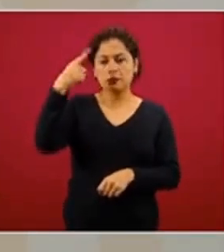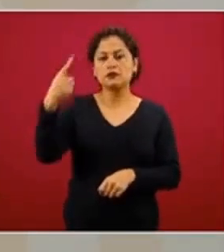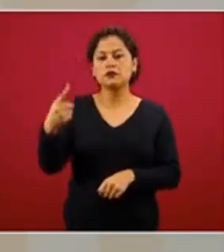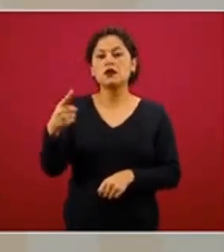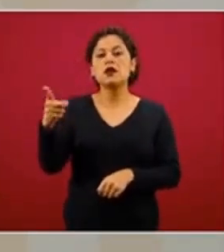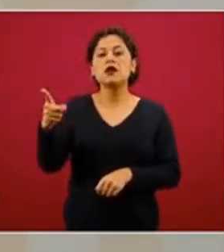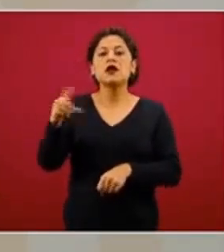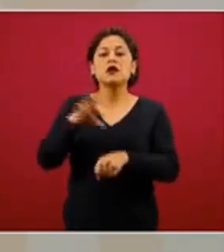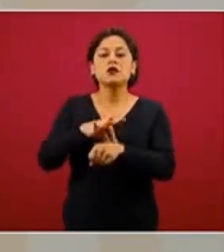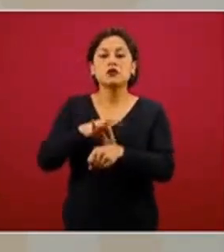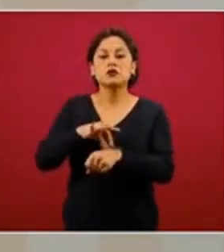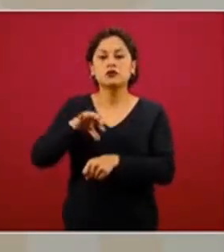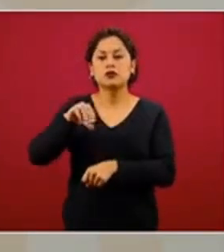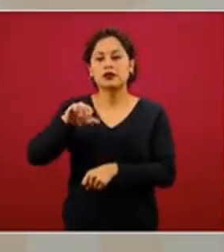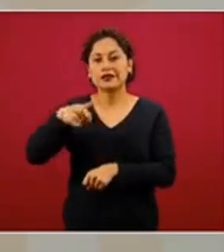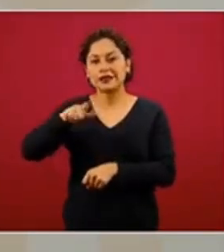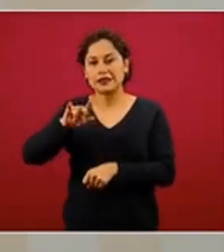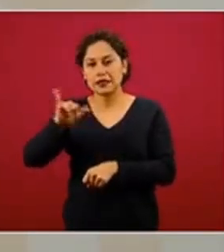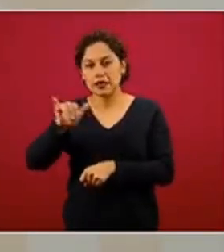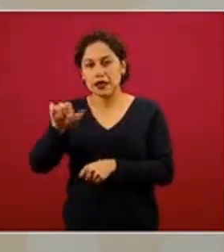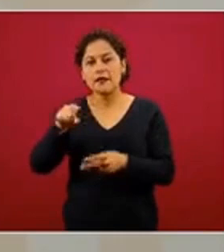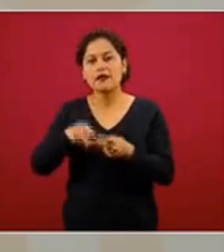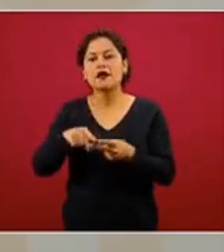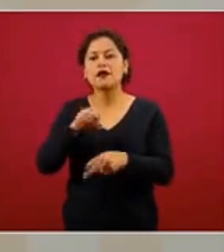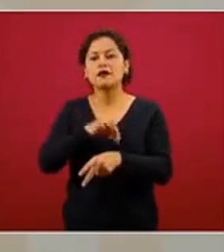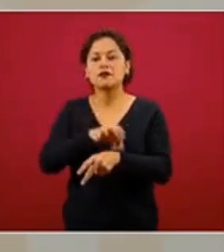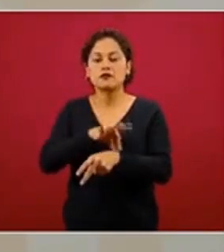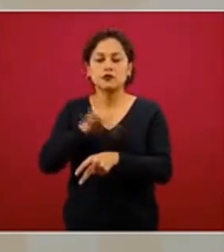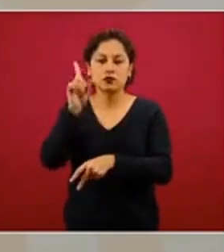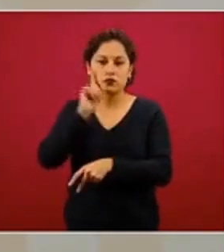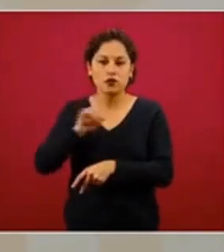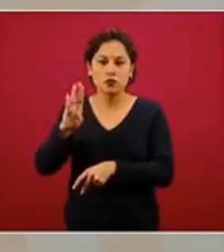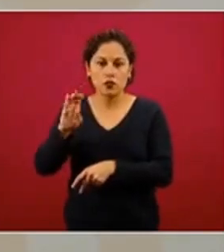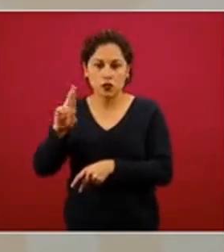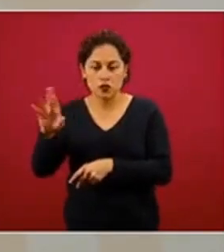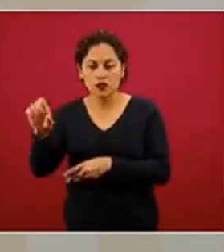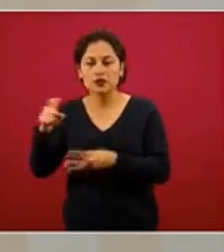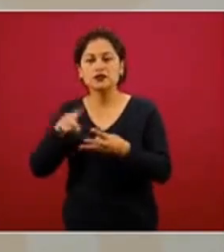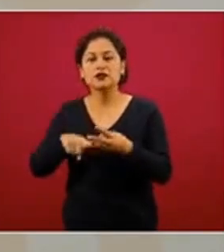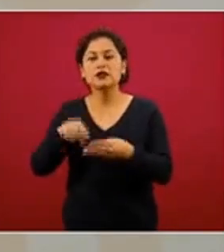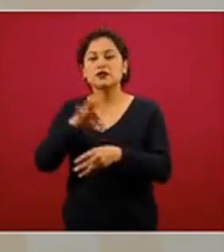Manuel Quijada, la doctora Lorena Rodríguez Bores, el doctor Gadi Sabiki, el doctor